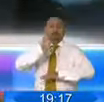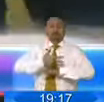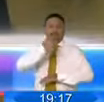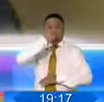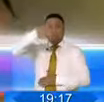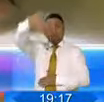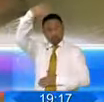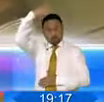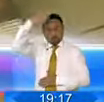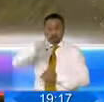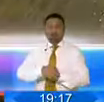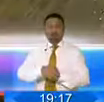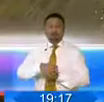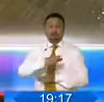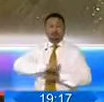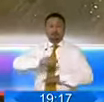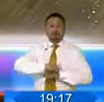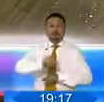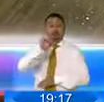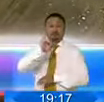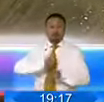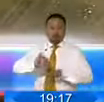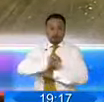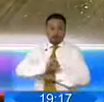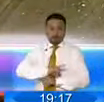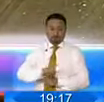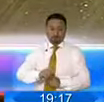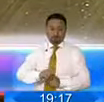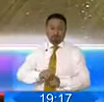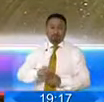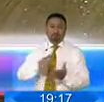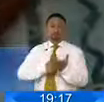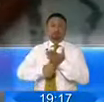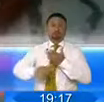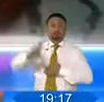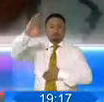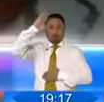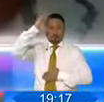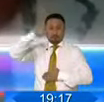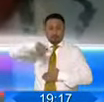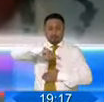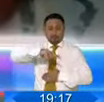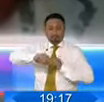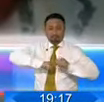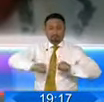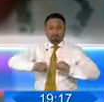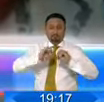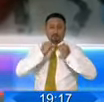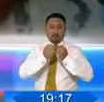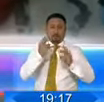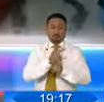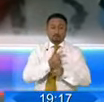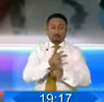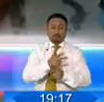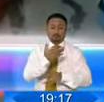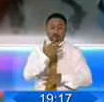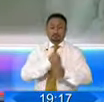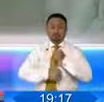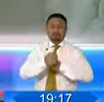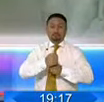los Áchilas, Azuay e Imbabura. Según las autoridades del Ministerio del Interior, las operaciones contra el crimen organizado este